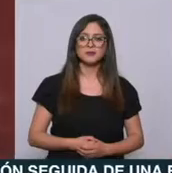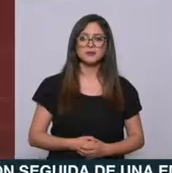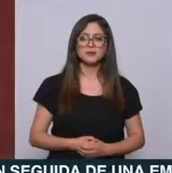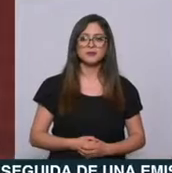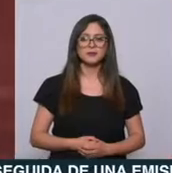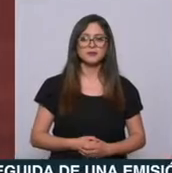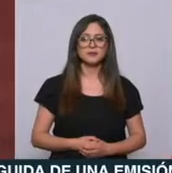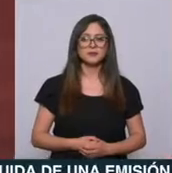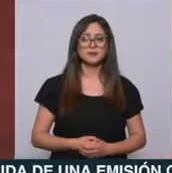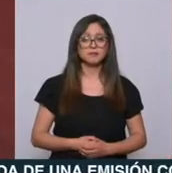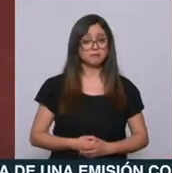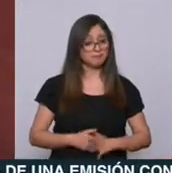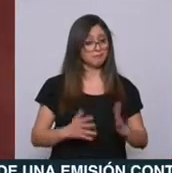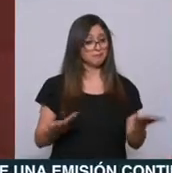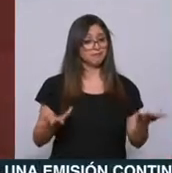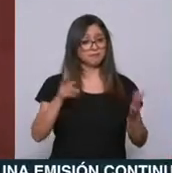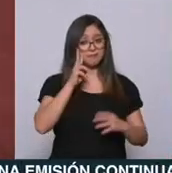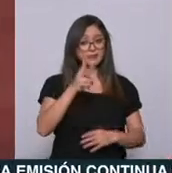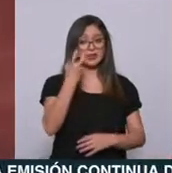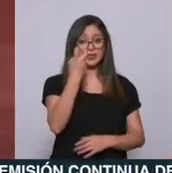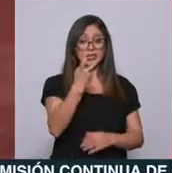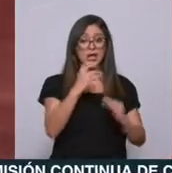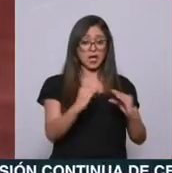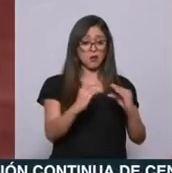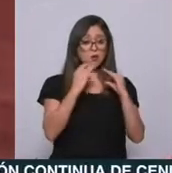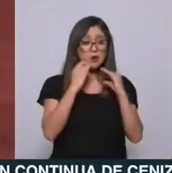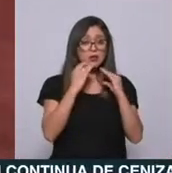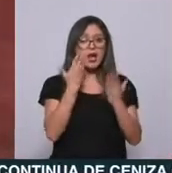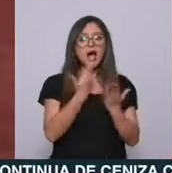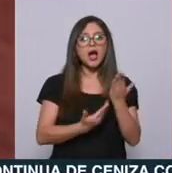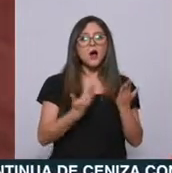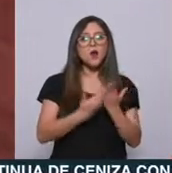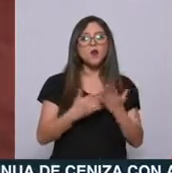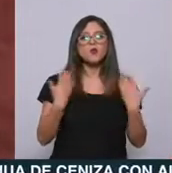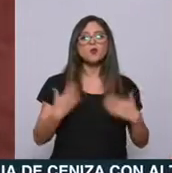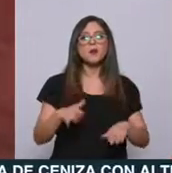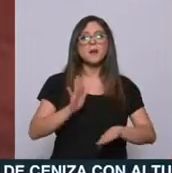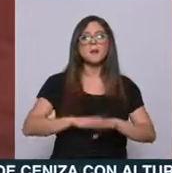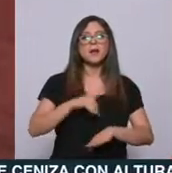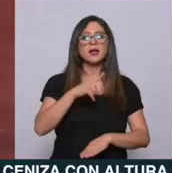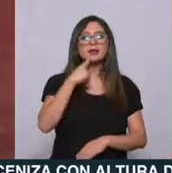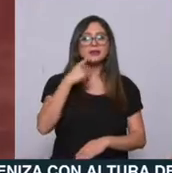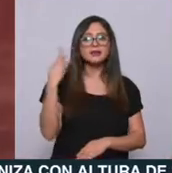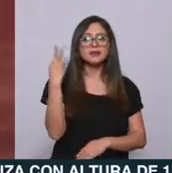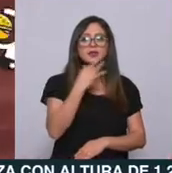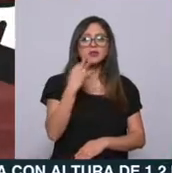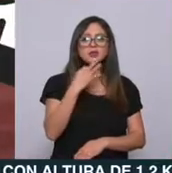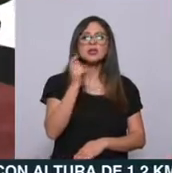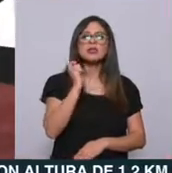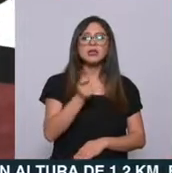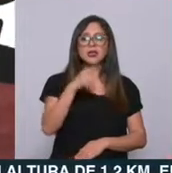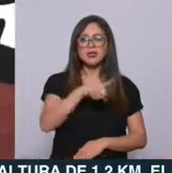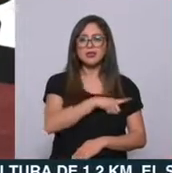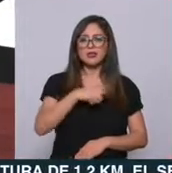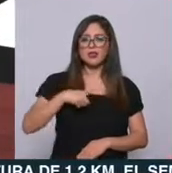Y bueno, como ustedes ya vieron, así quedó la hamburguesa. Ahora toca la parte más deliciosa de todas, que